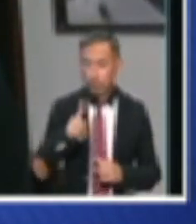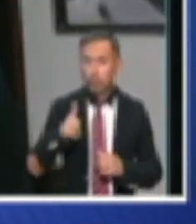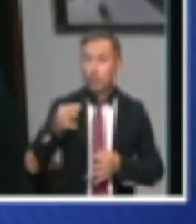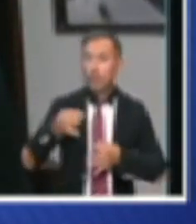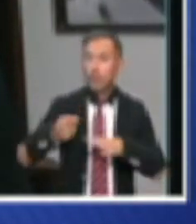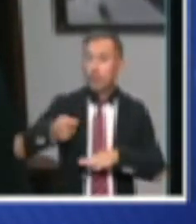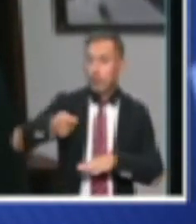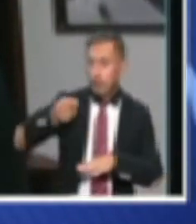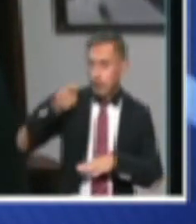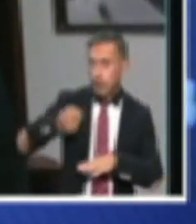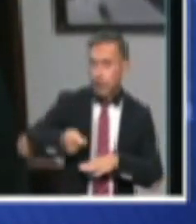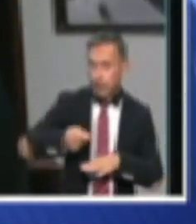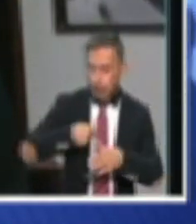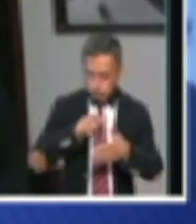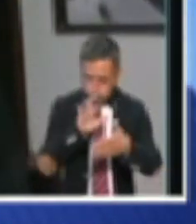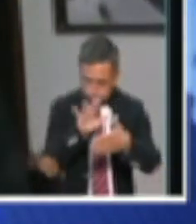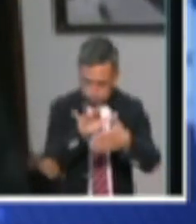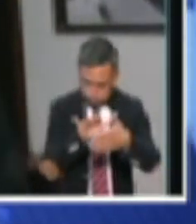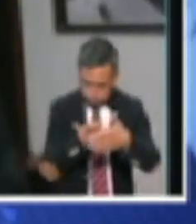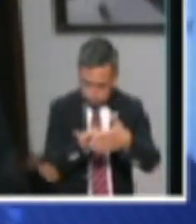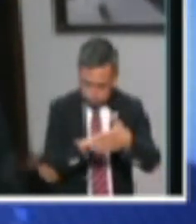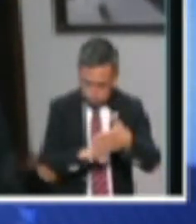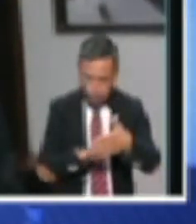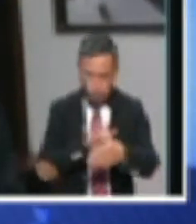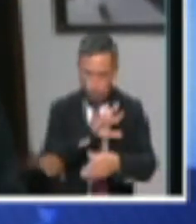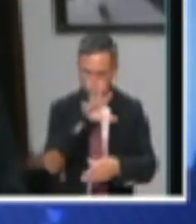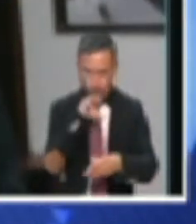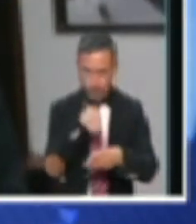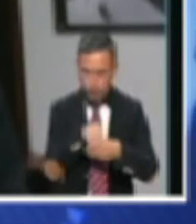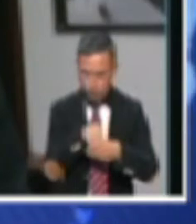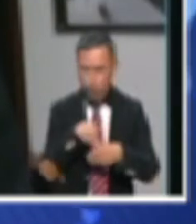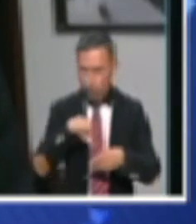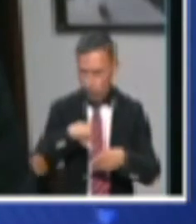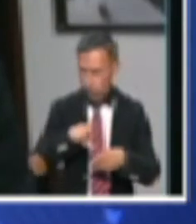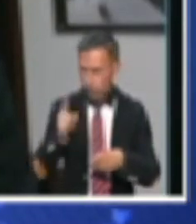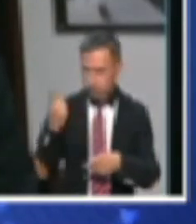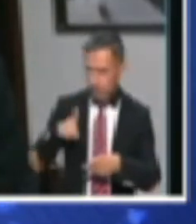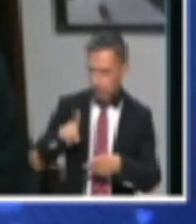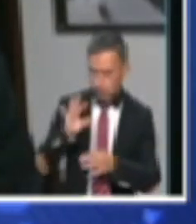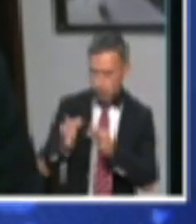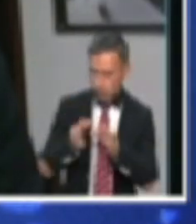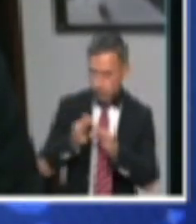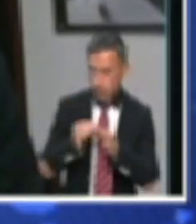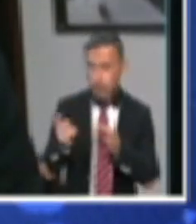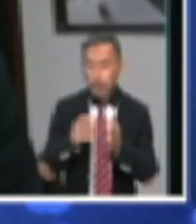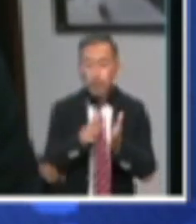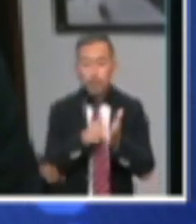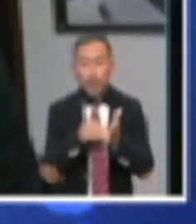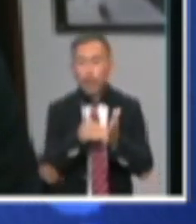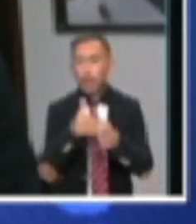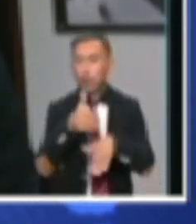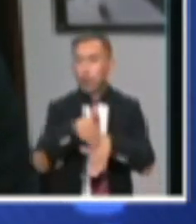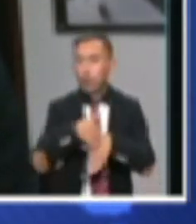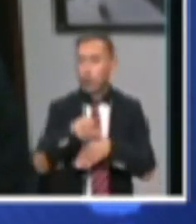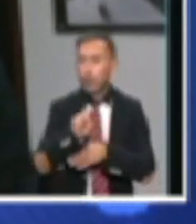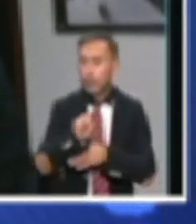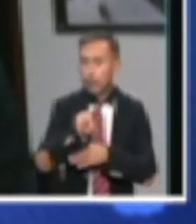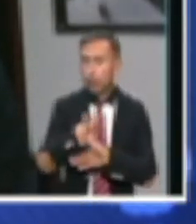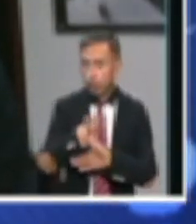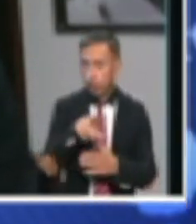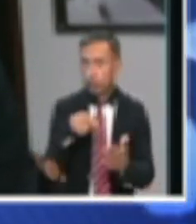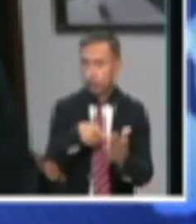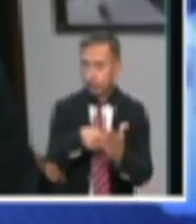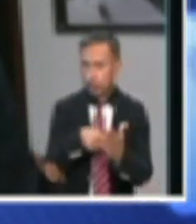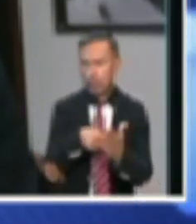la ley o están portándose sesgadamente en favor de una parte. Eso nunca lo dijo el tribunal. Esa es la interpretación que el presidente quiere